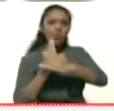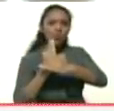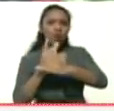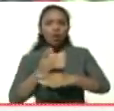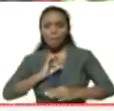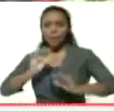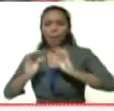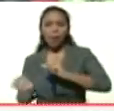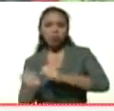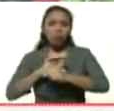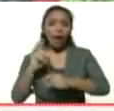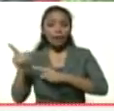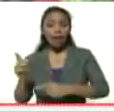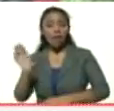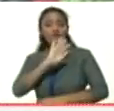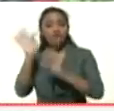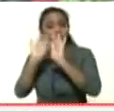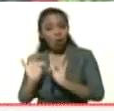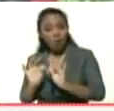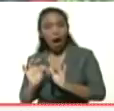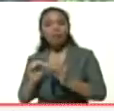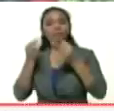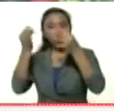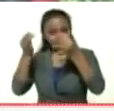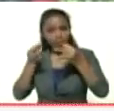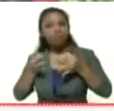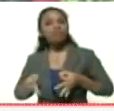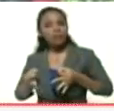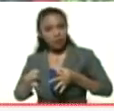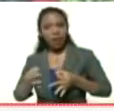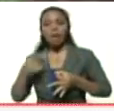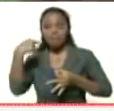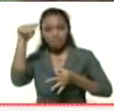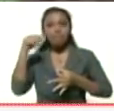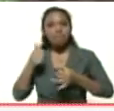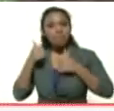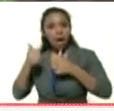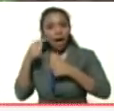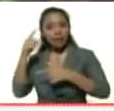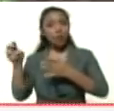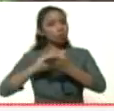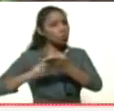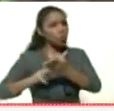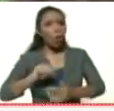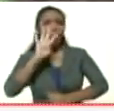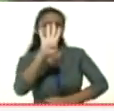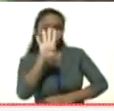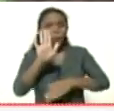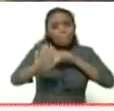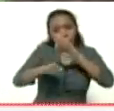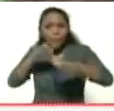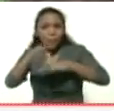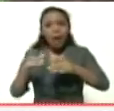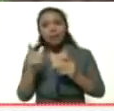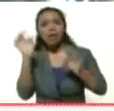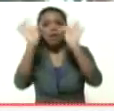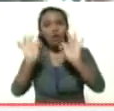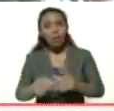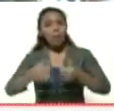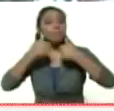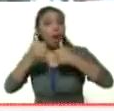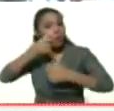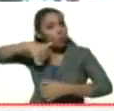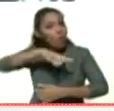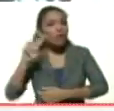son las medidas apropiadas, son las medidas correctas, que se resumen en los cuatro pasos que ya maneja muy bien el pueblo